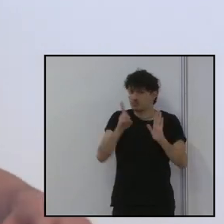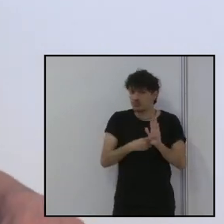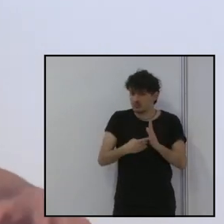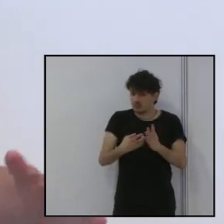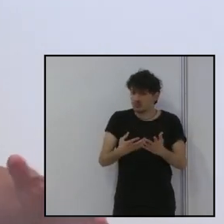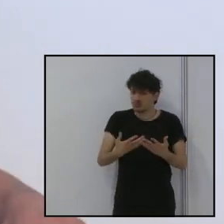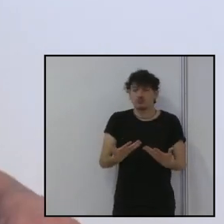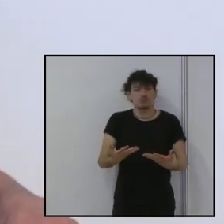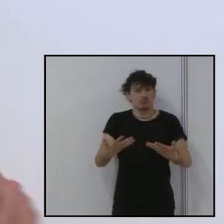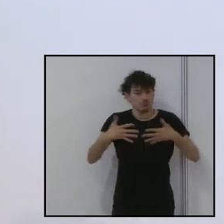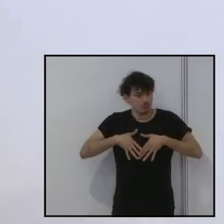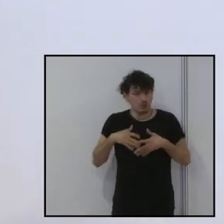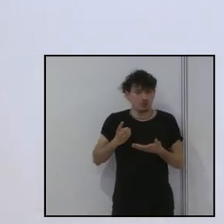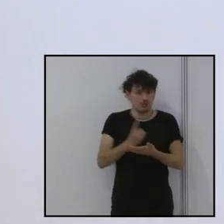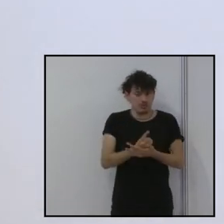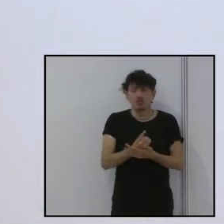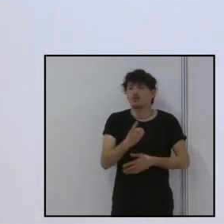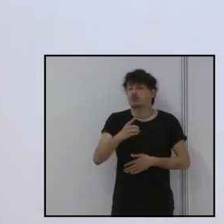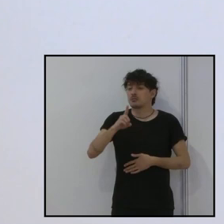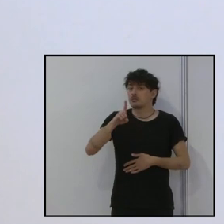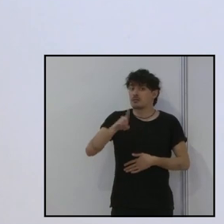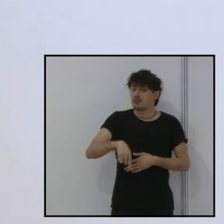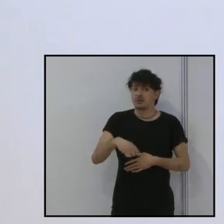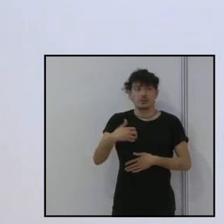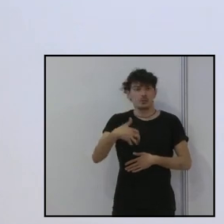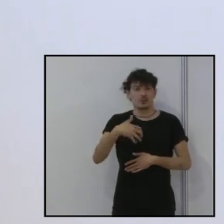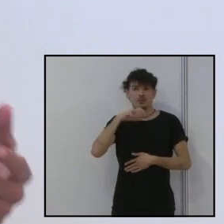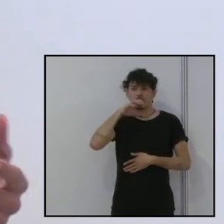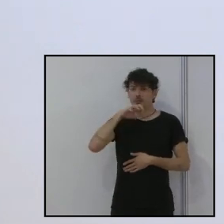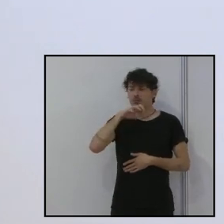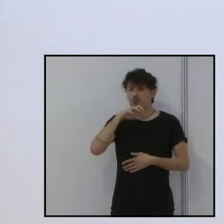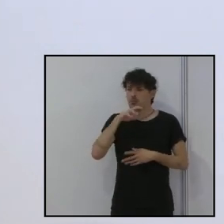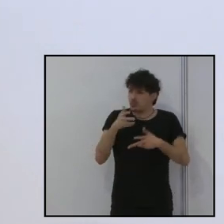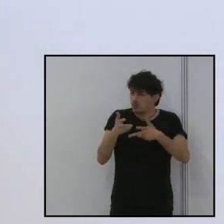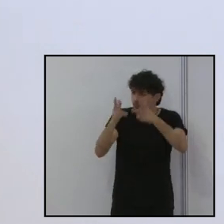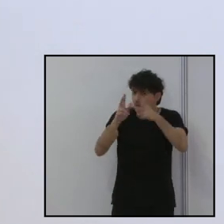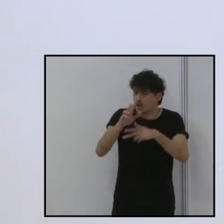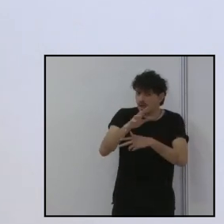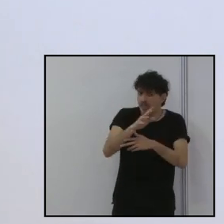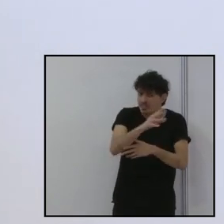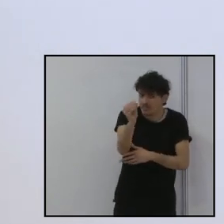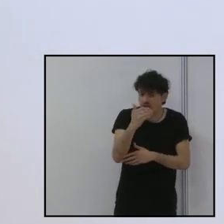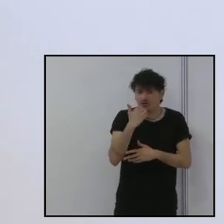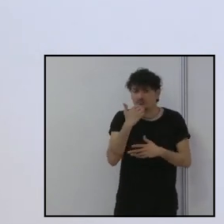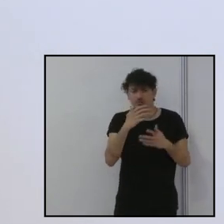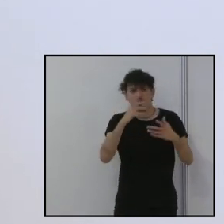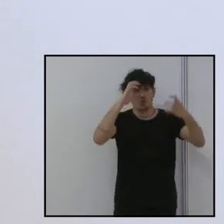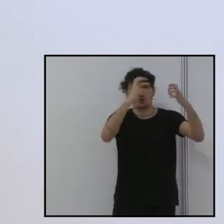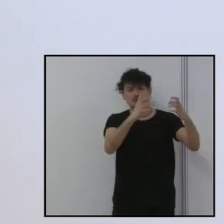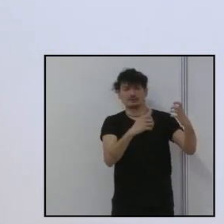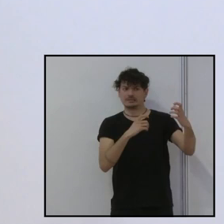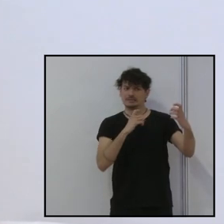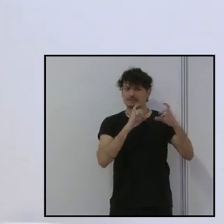Yo resaltaría, además de todo esto, lo perspicaz que resulta, que permite comprender al lector algo tan irracional como la locura,